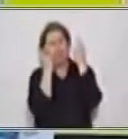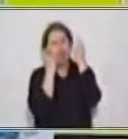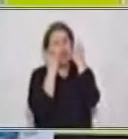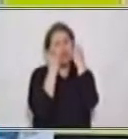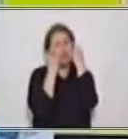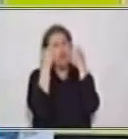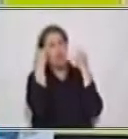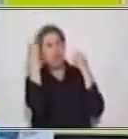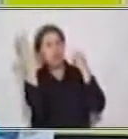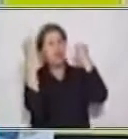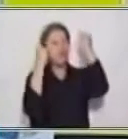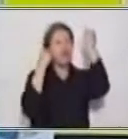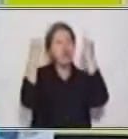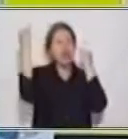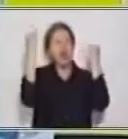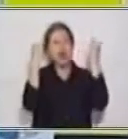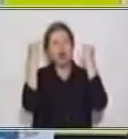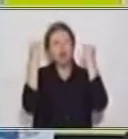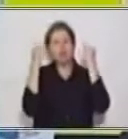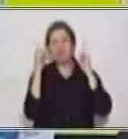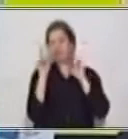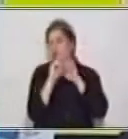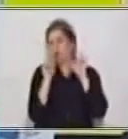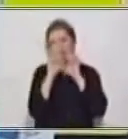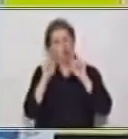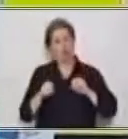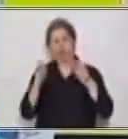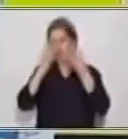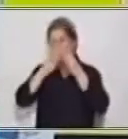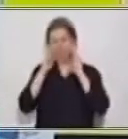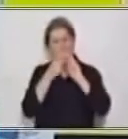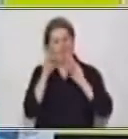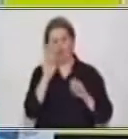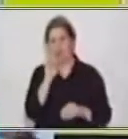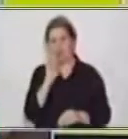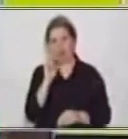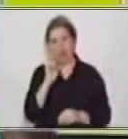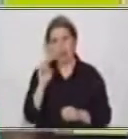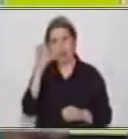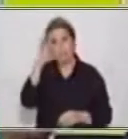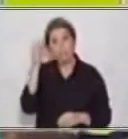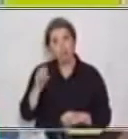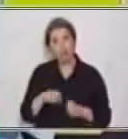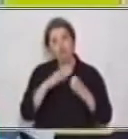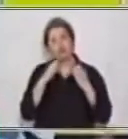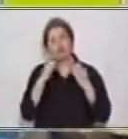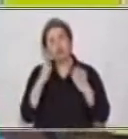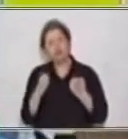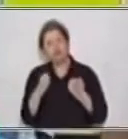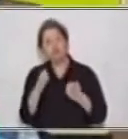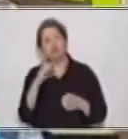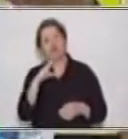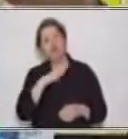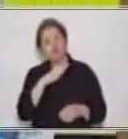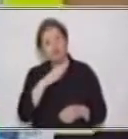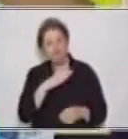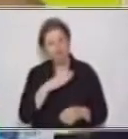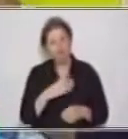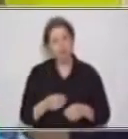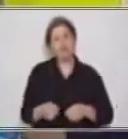¿Alguna idea? No, no podemos multiplicar. Porque entonces encontraríamos cuánto